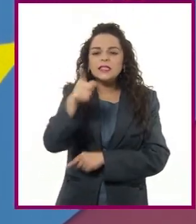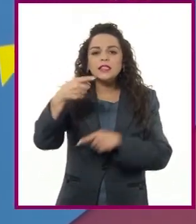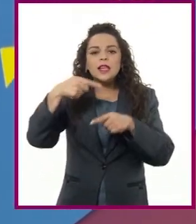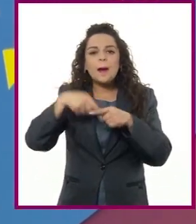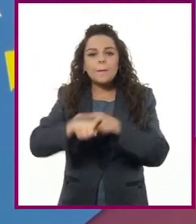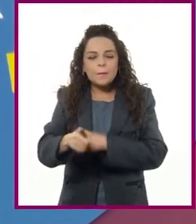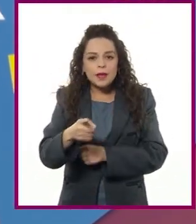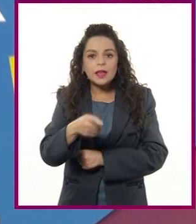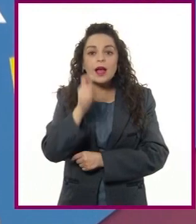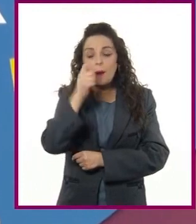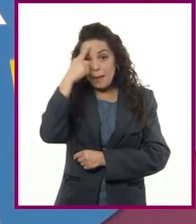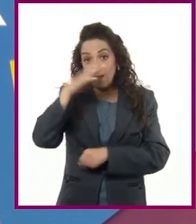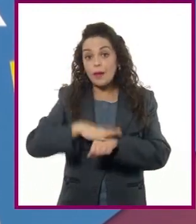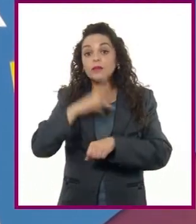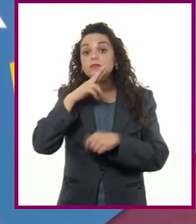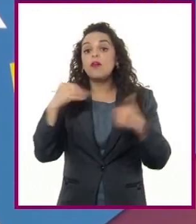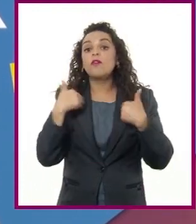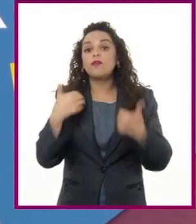la comprensión.